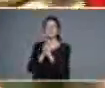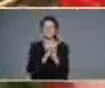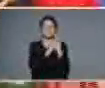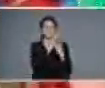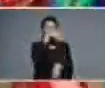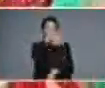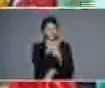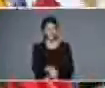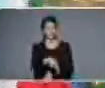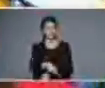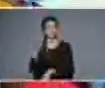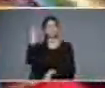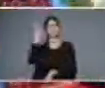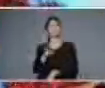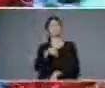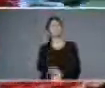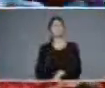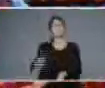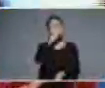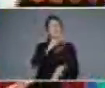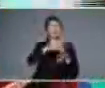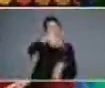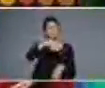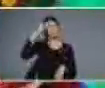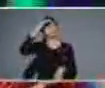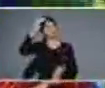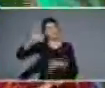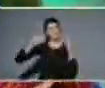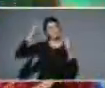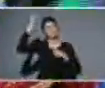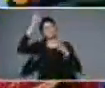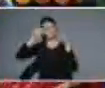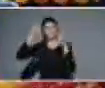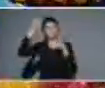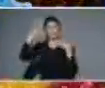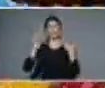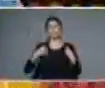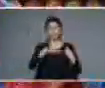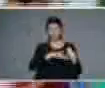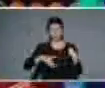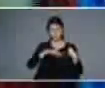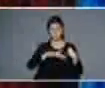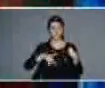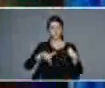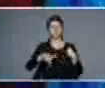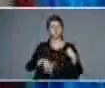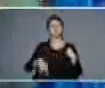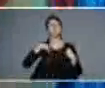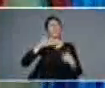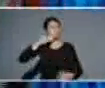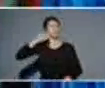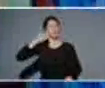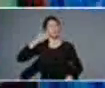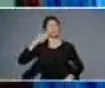hoy te vengo yo a cantar a hacerte reflexionar de donde vivo voy con Orgullo y